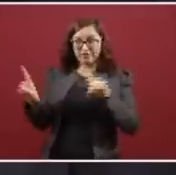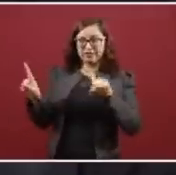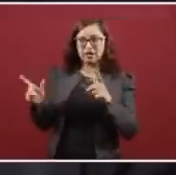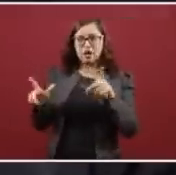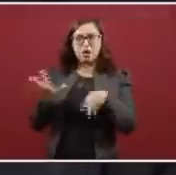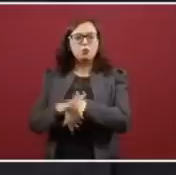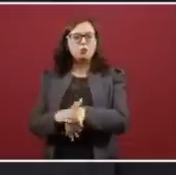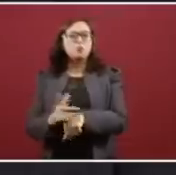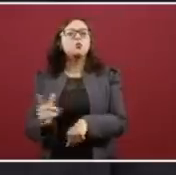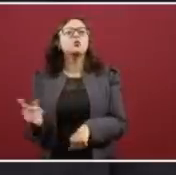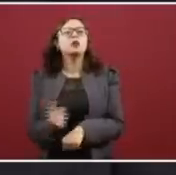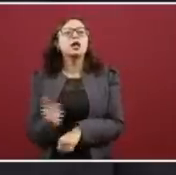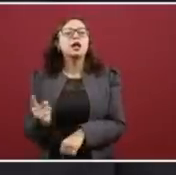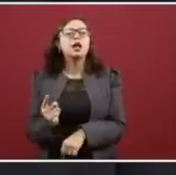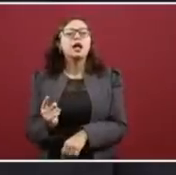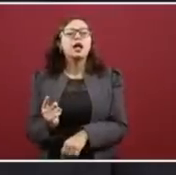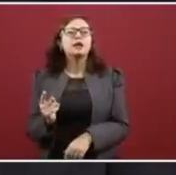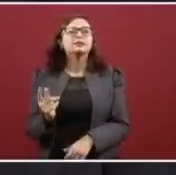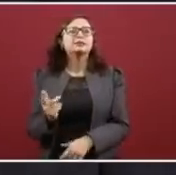quiero nada